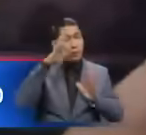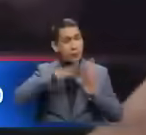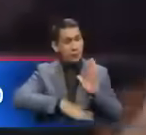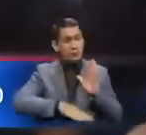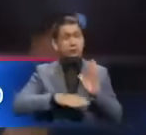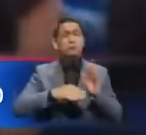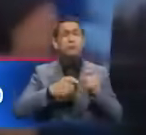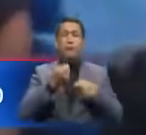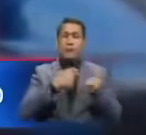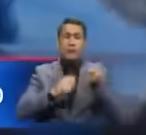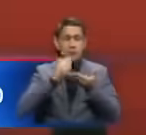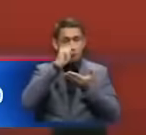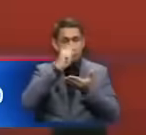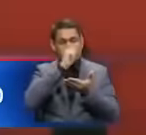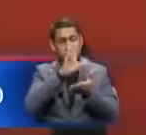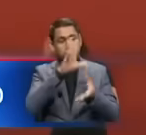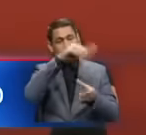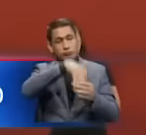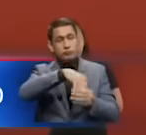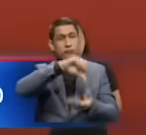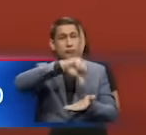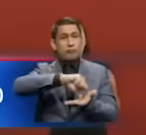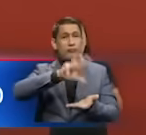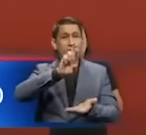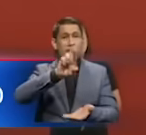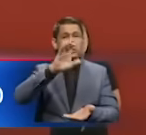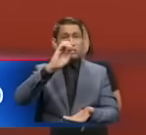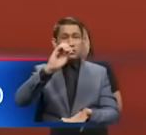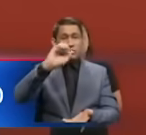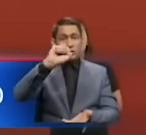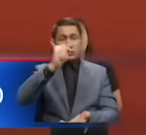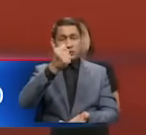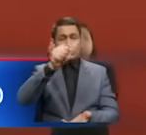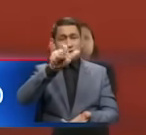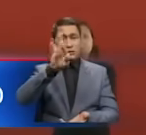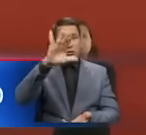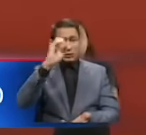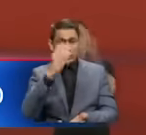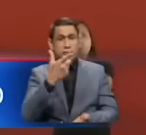en Rosario. Hay que hacerles la vida imposible a los